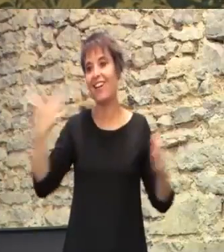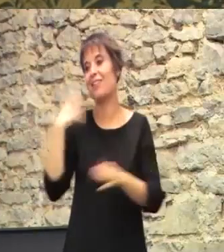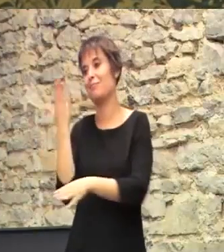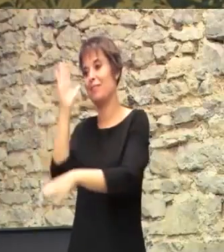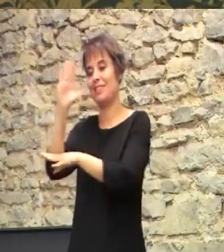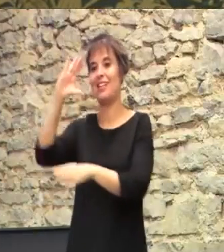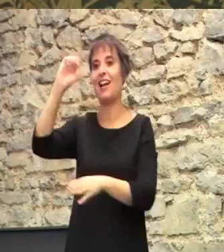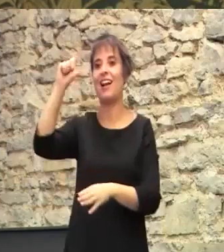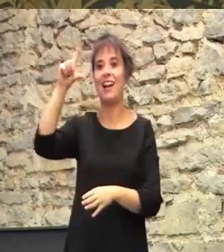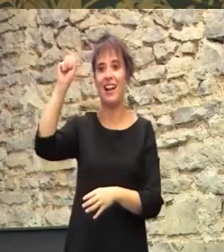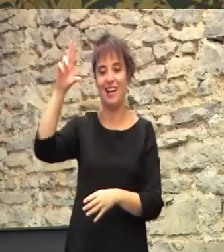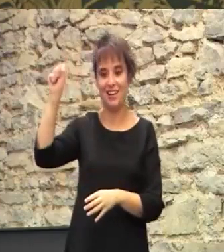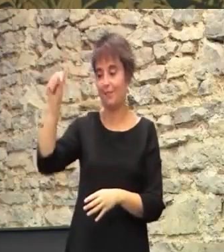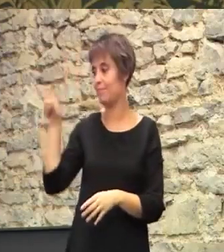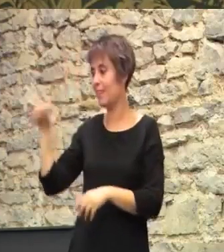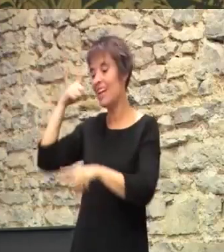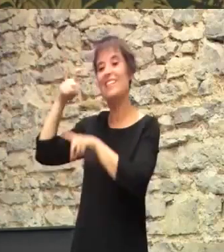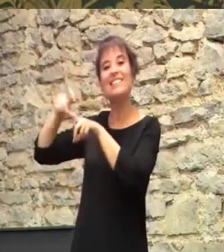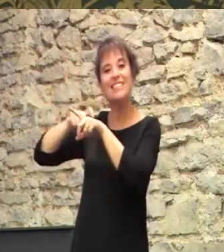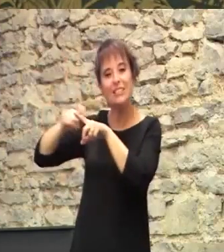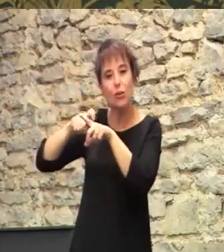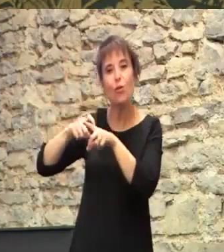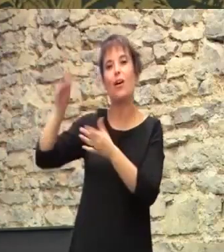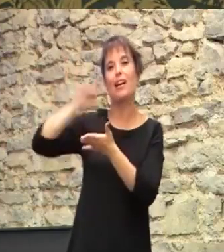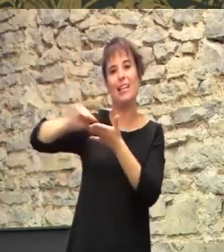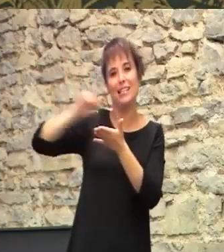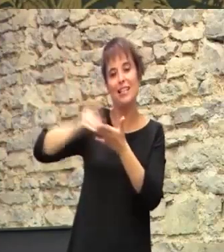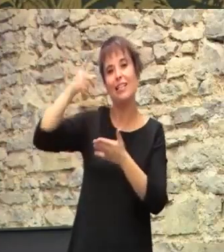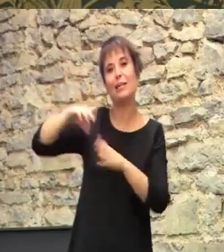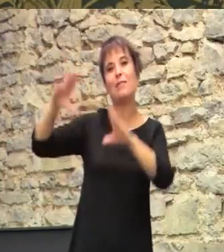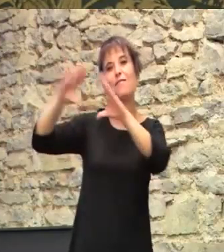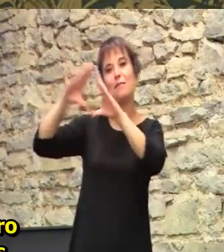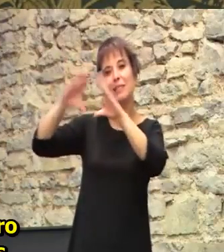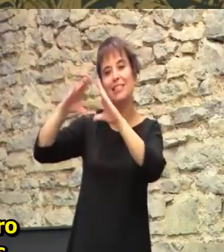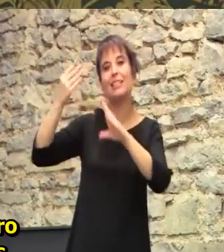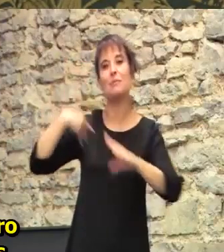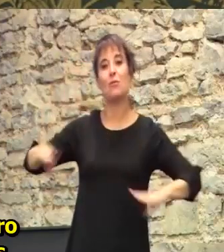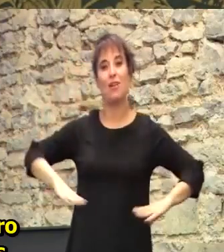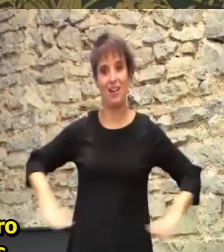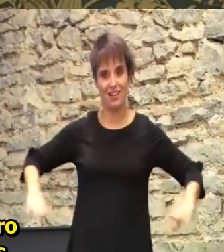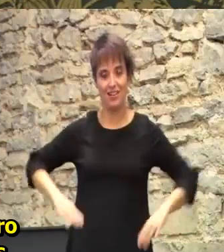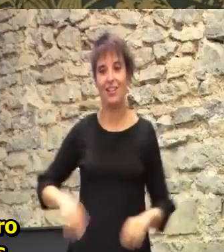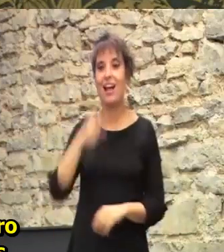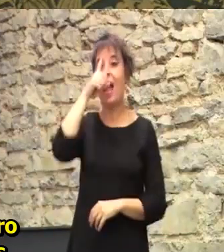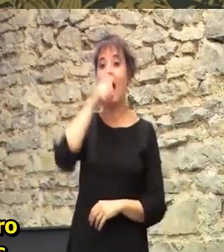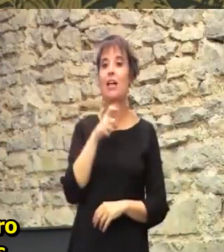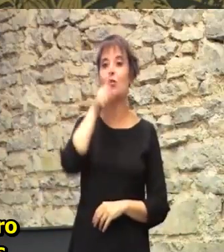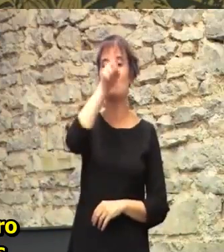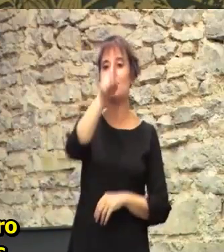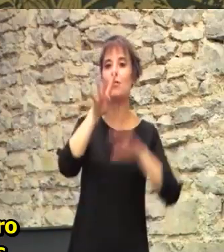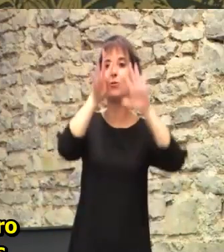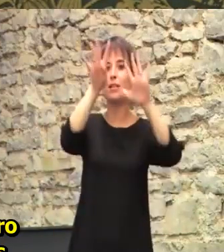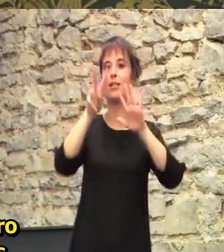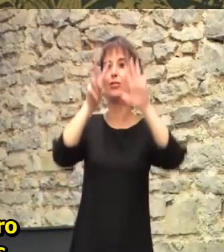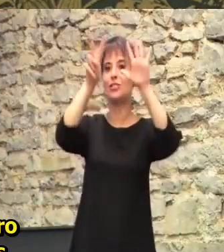clara coria es psicóloga clínica escritora y feminista argentina en 1979 fundó